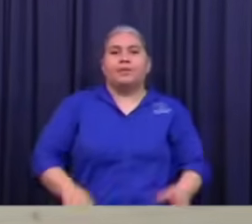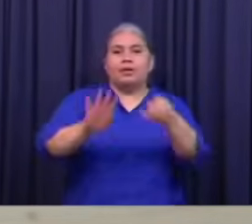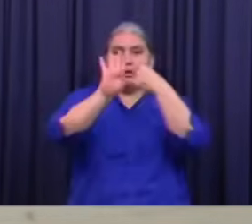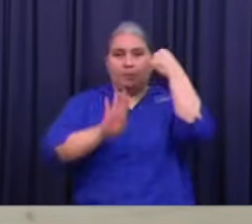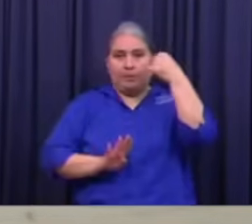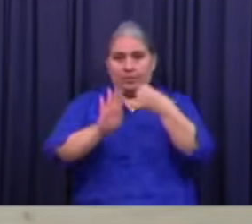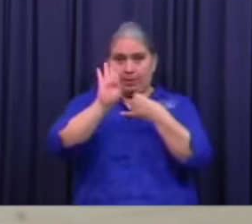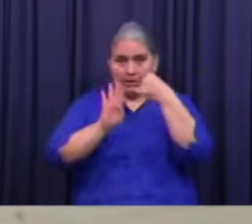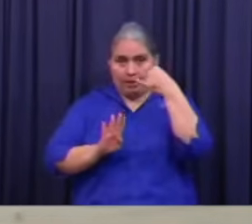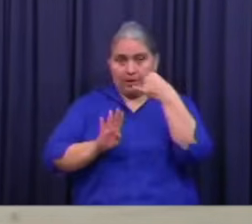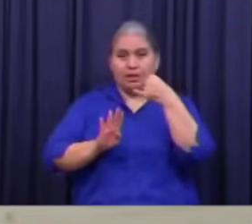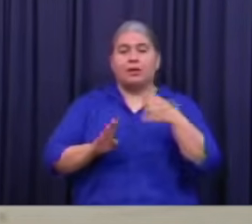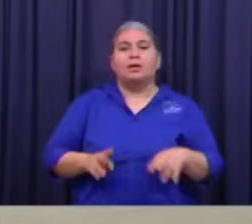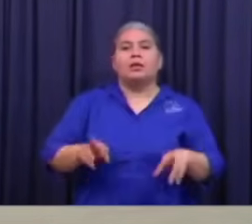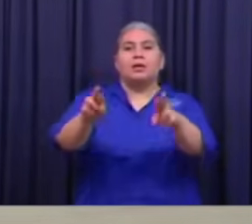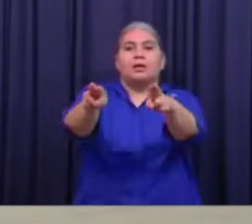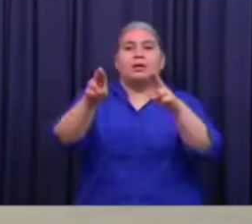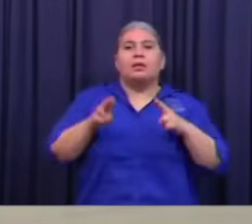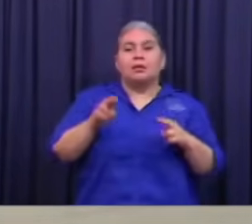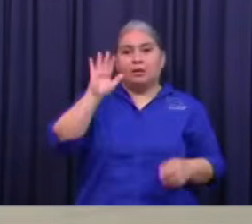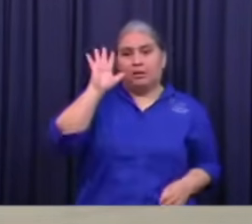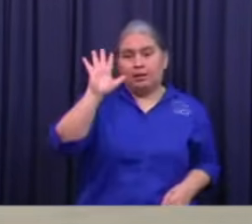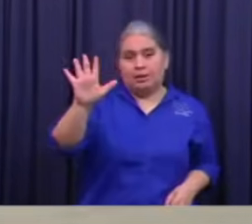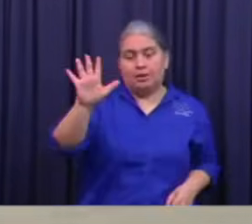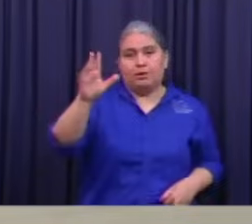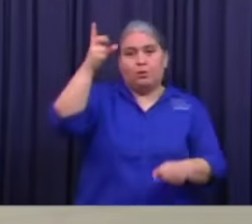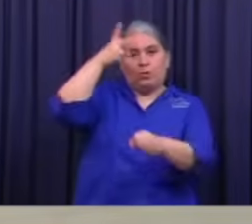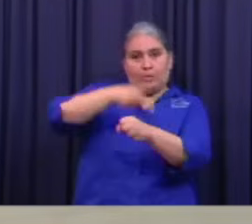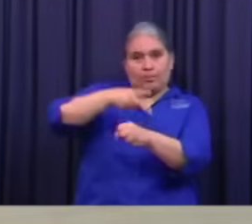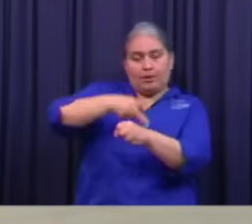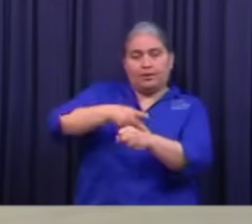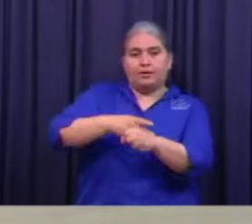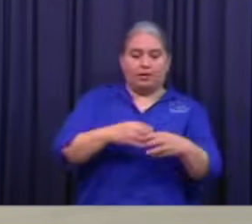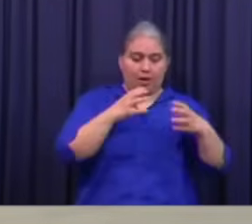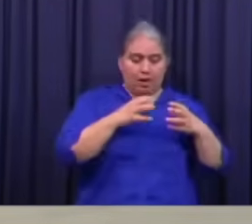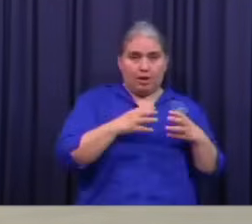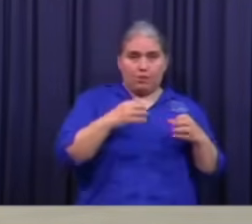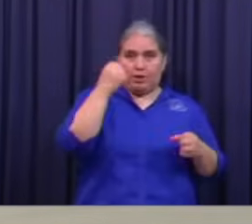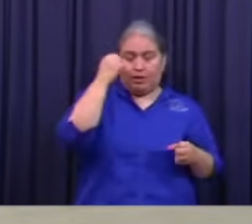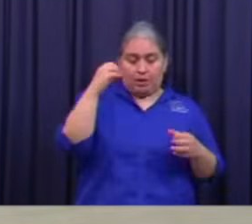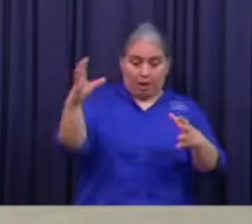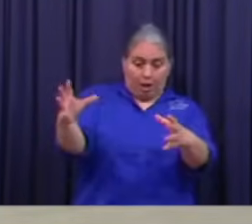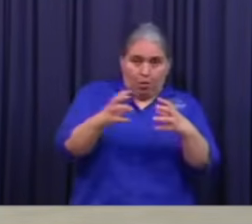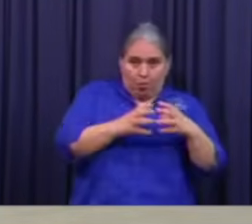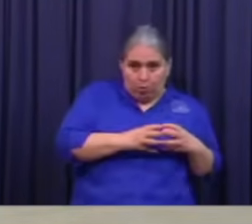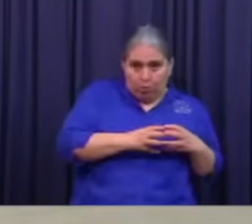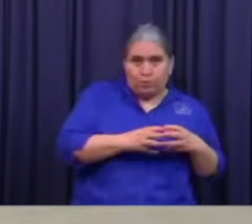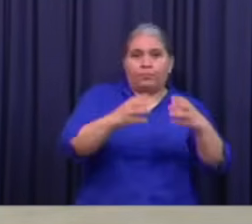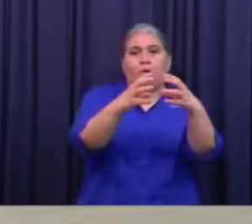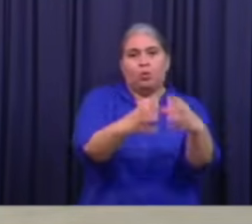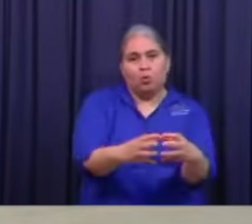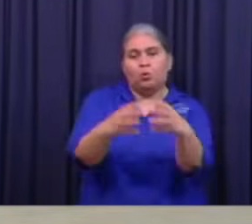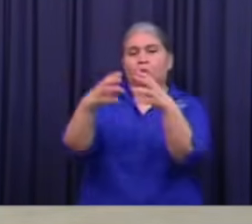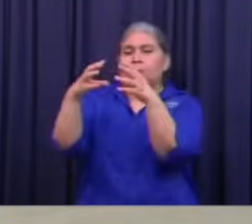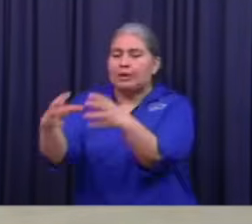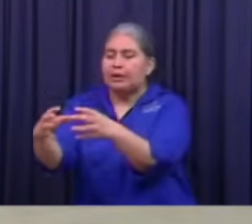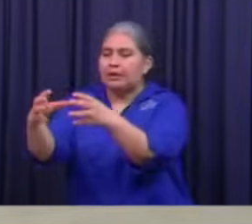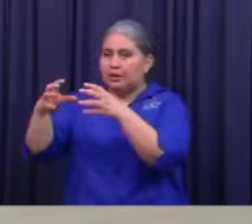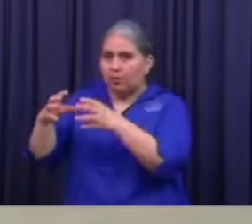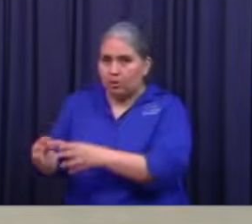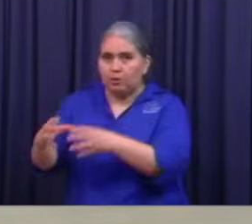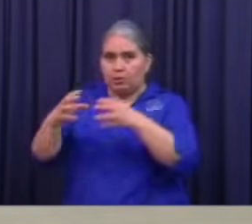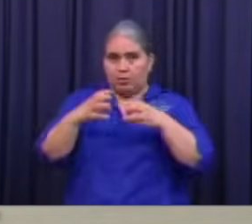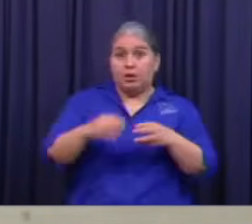Benjamín recibió cco más y C es un número que significa gracia y